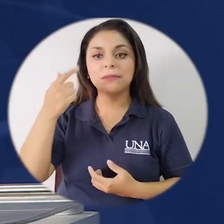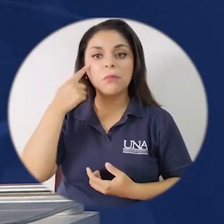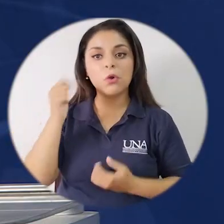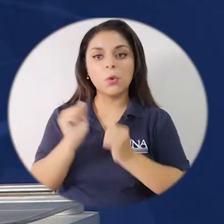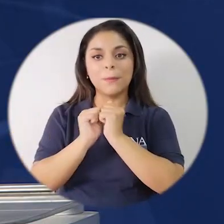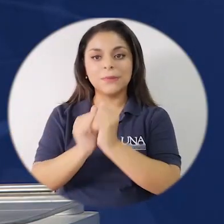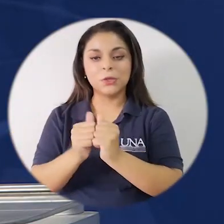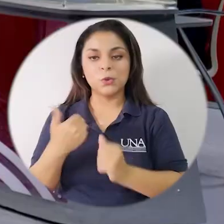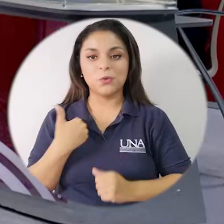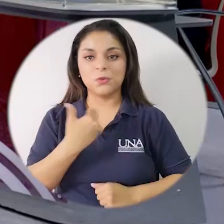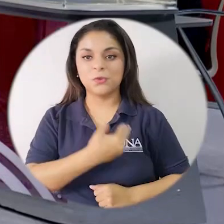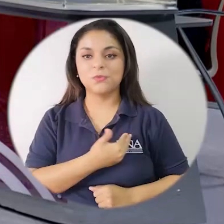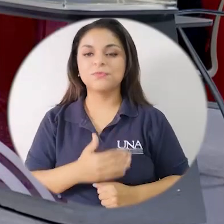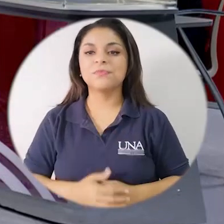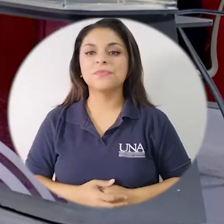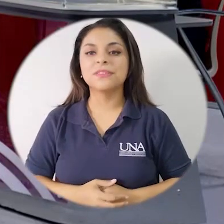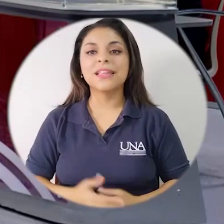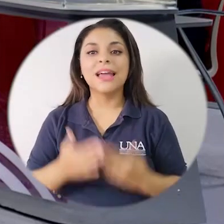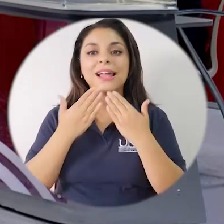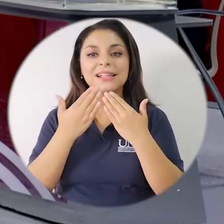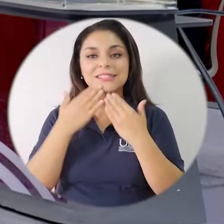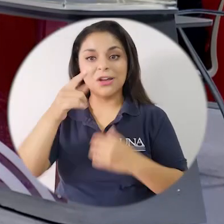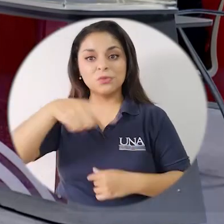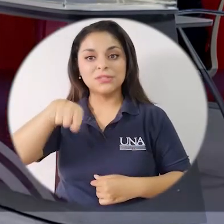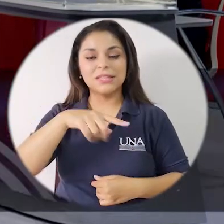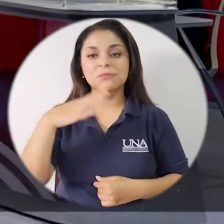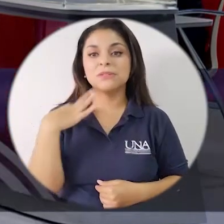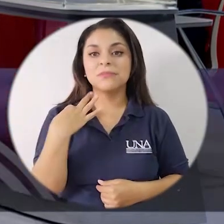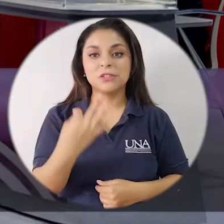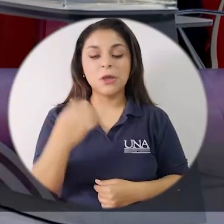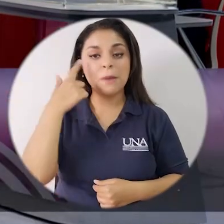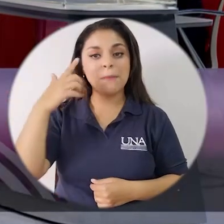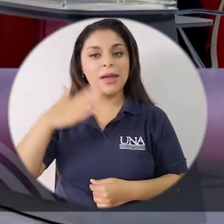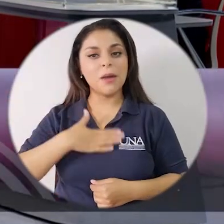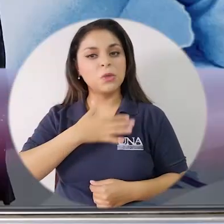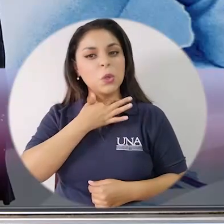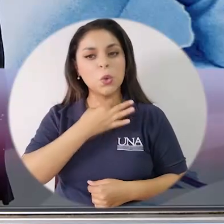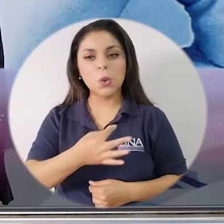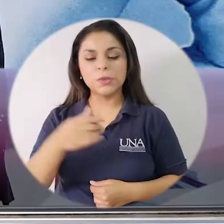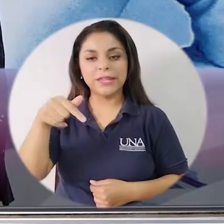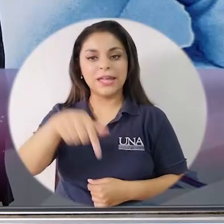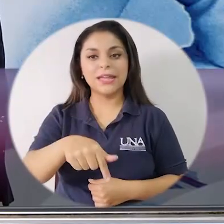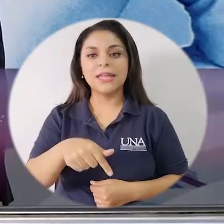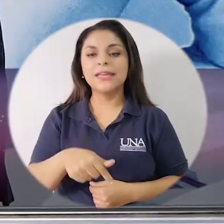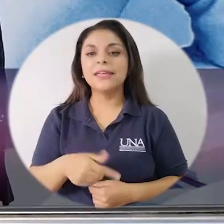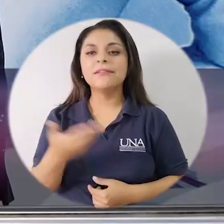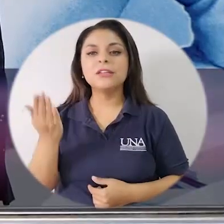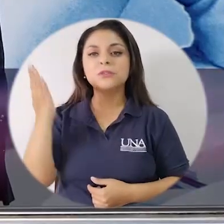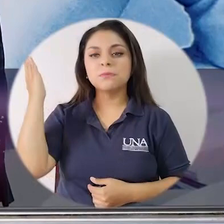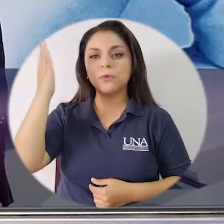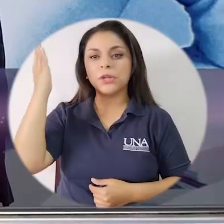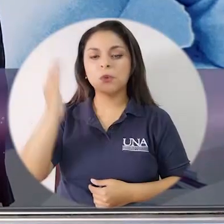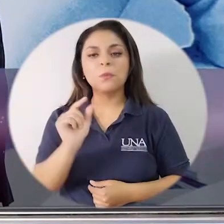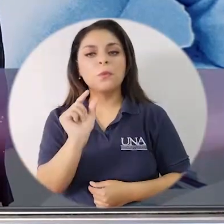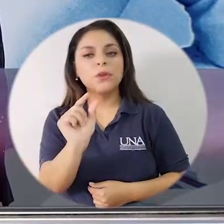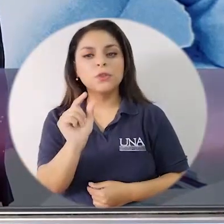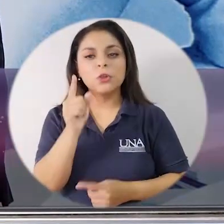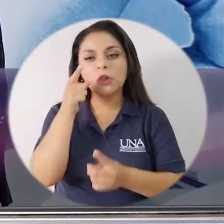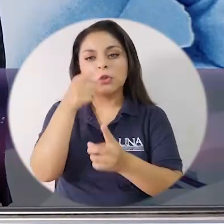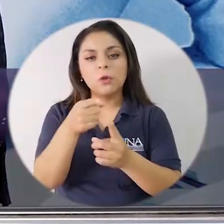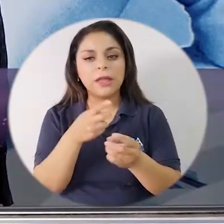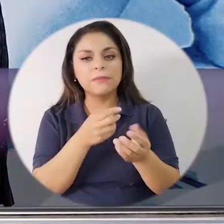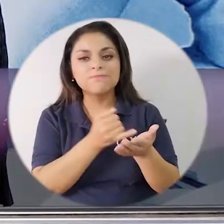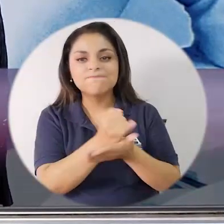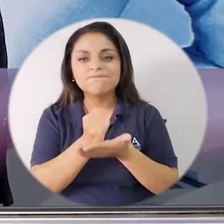con nosotros. Muchas gracias a ustedes por la invitación. Para mí es un placer estar acá y exponerles un poquito de las investigaciones que hemos